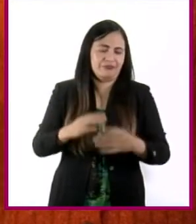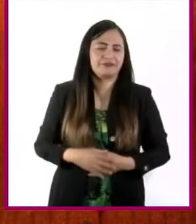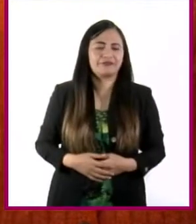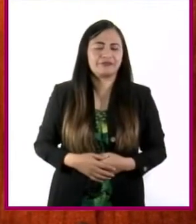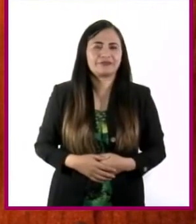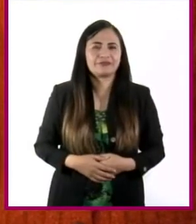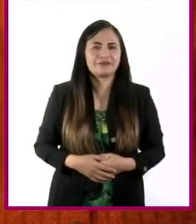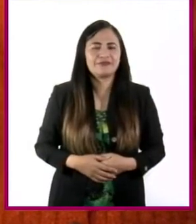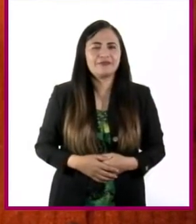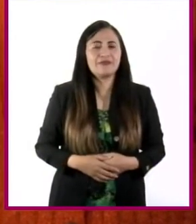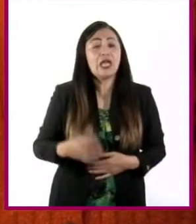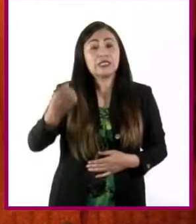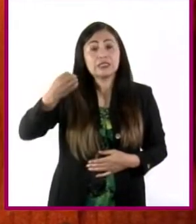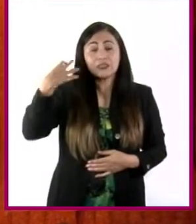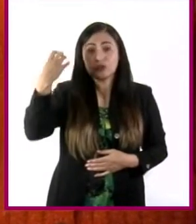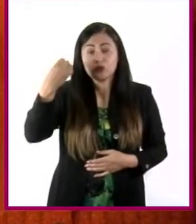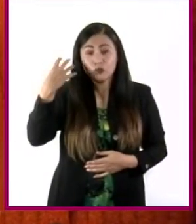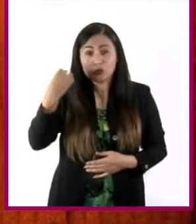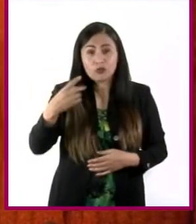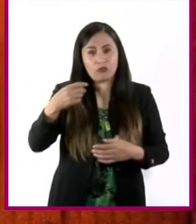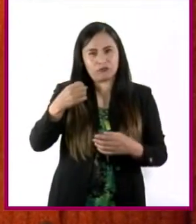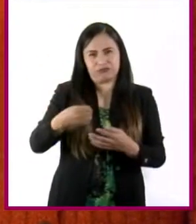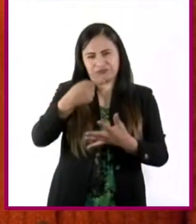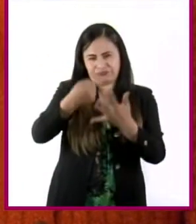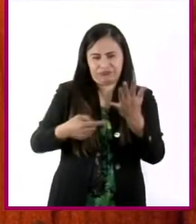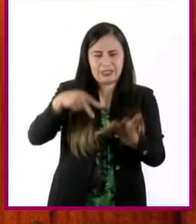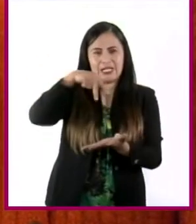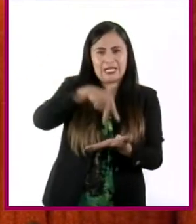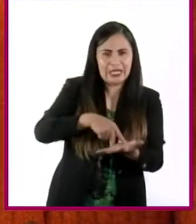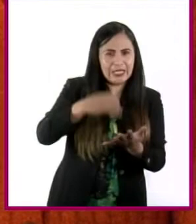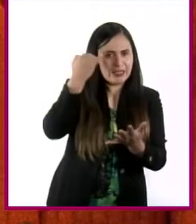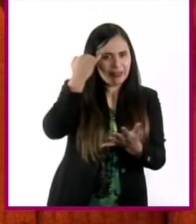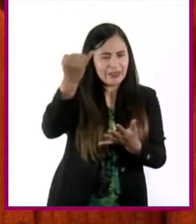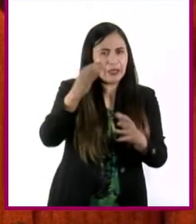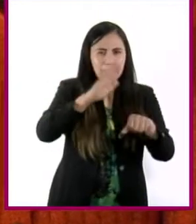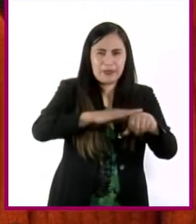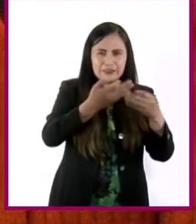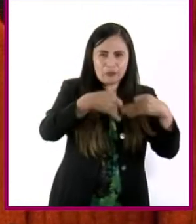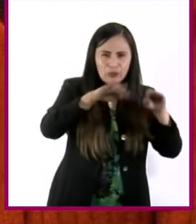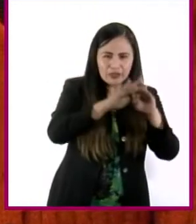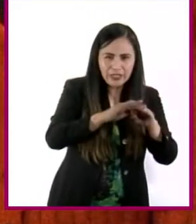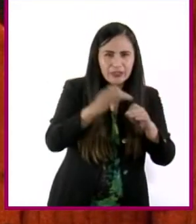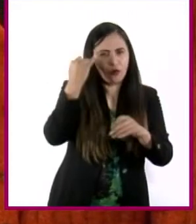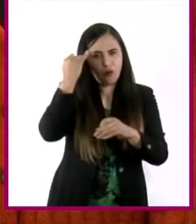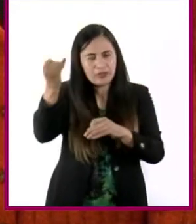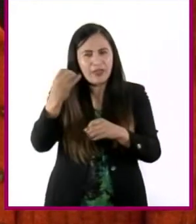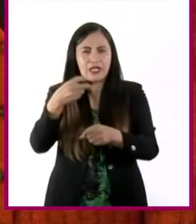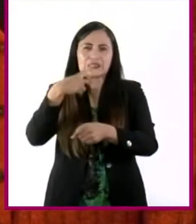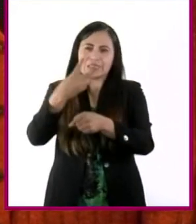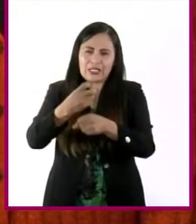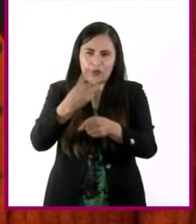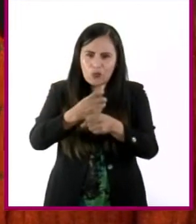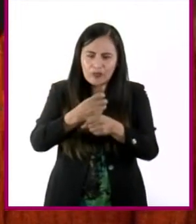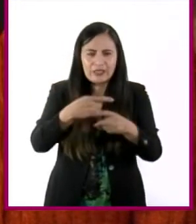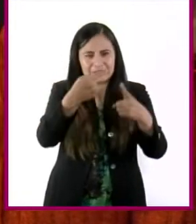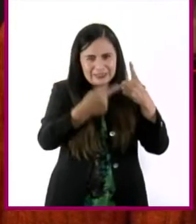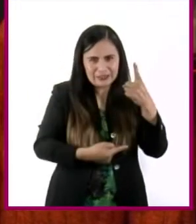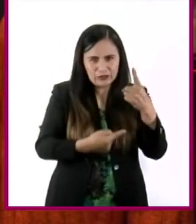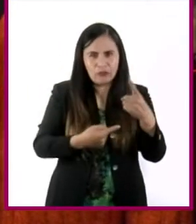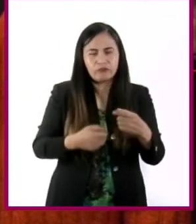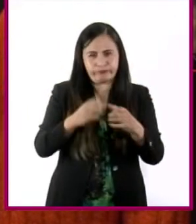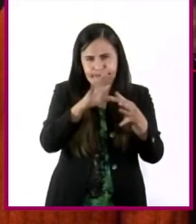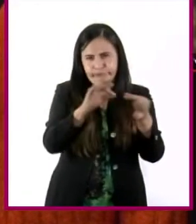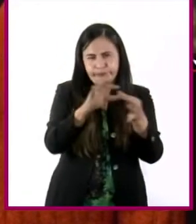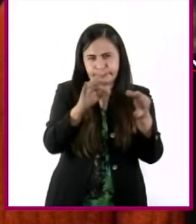el desarrollo de un discurso se organizan las ideas principales y las ideas subordinadas, que son derivaciones de las ideas principales. Lo